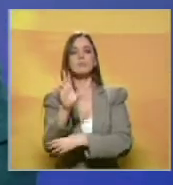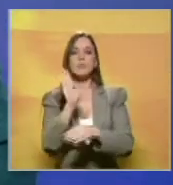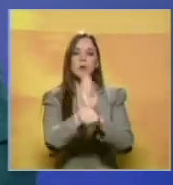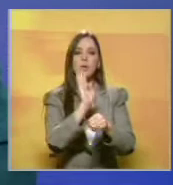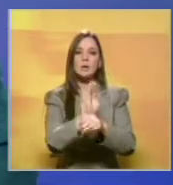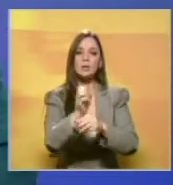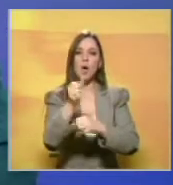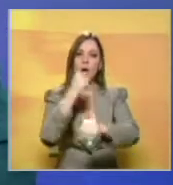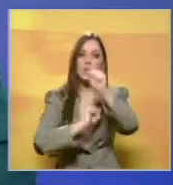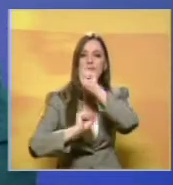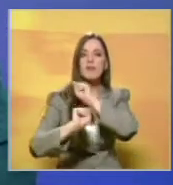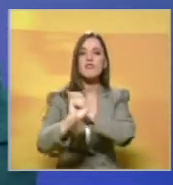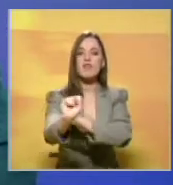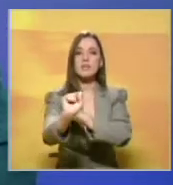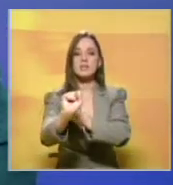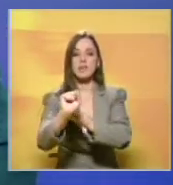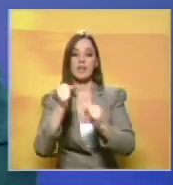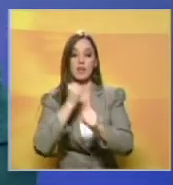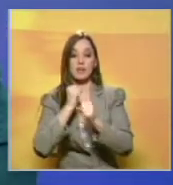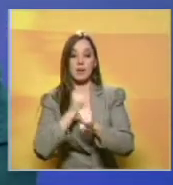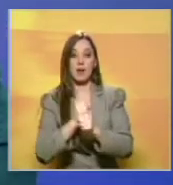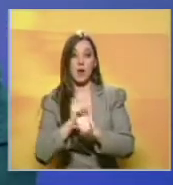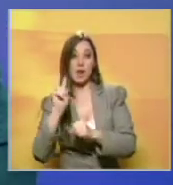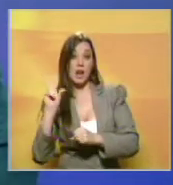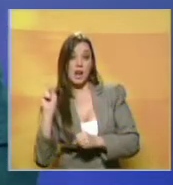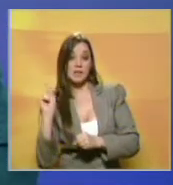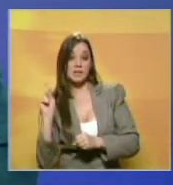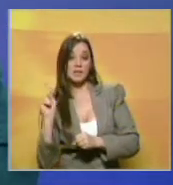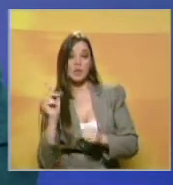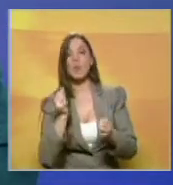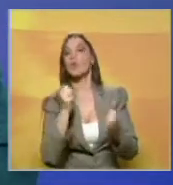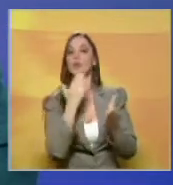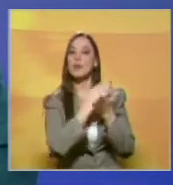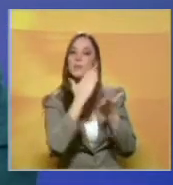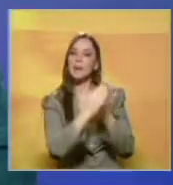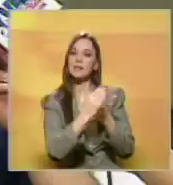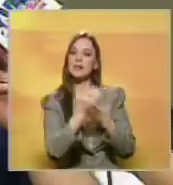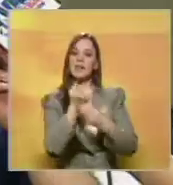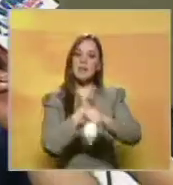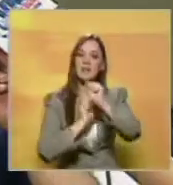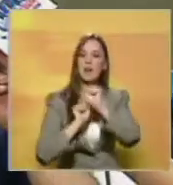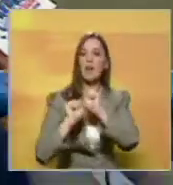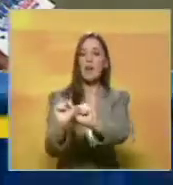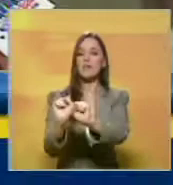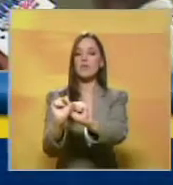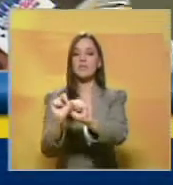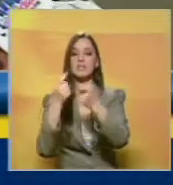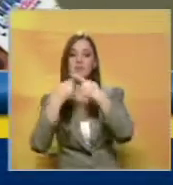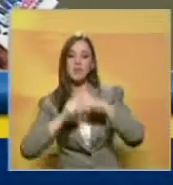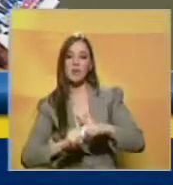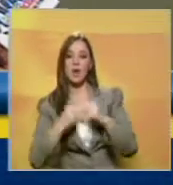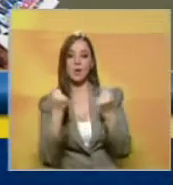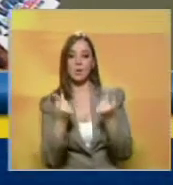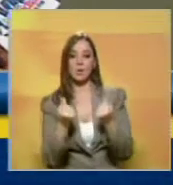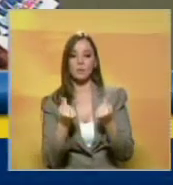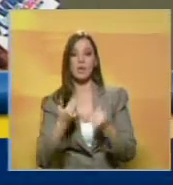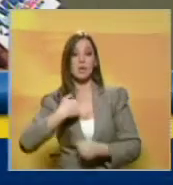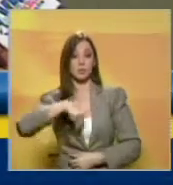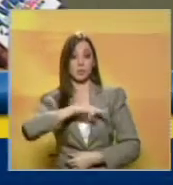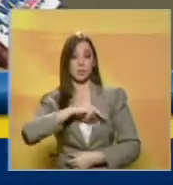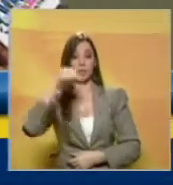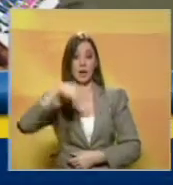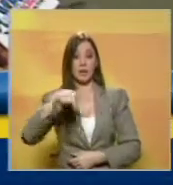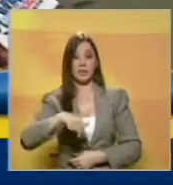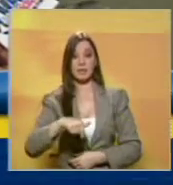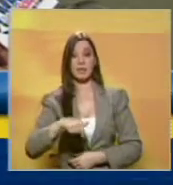Defensa del Trabajo, con motivo de la segunda fase de la llamada ofensiva económica. Nosotros estamos aquí para hacer un análisis de